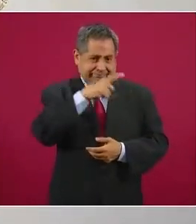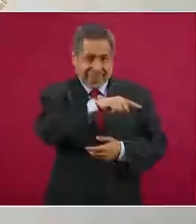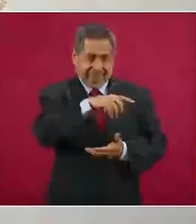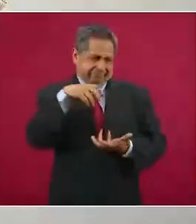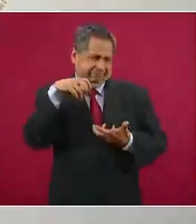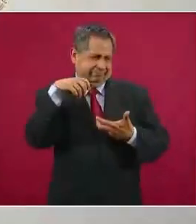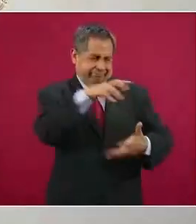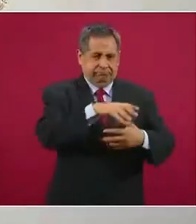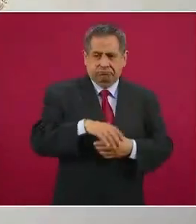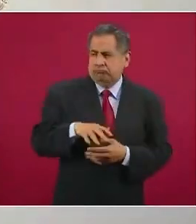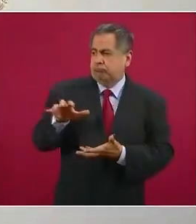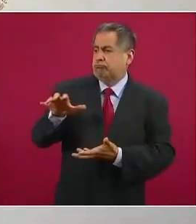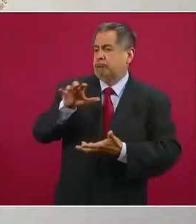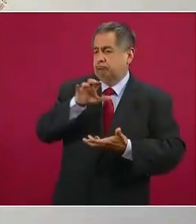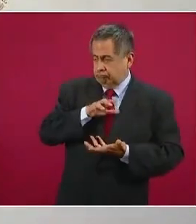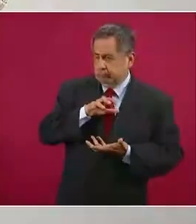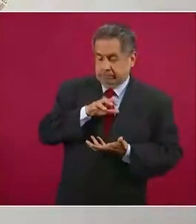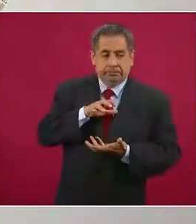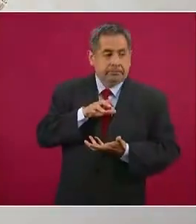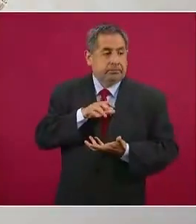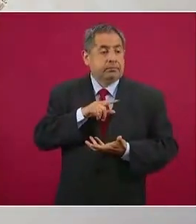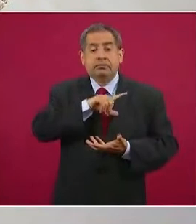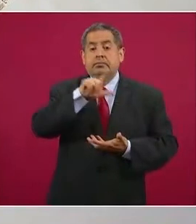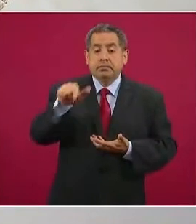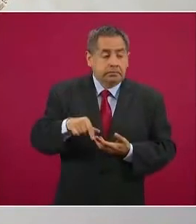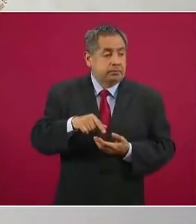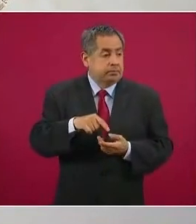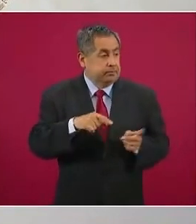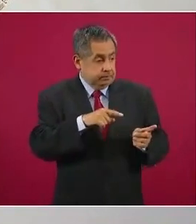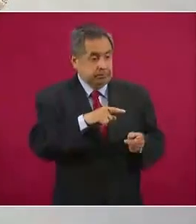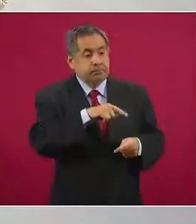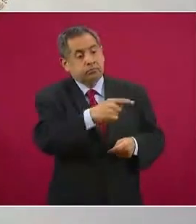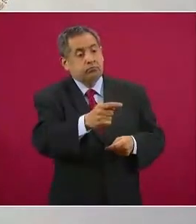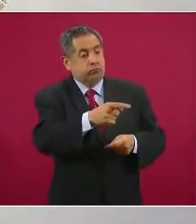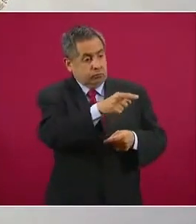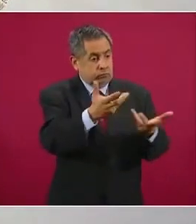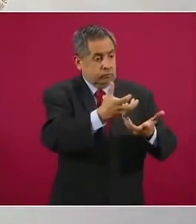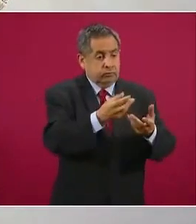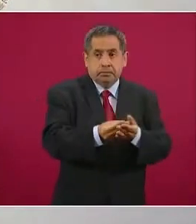los que distribuían los medicamentos.